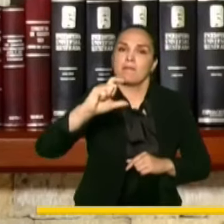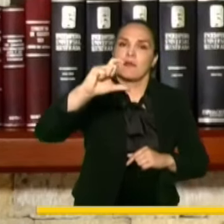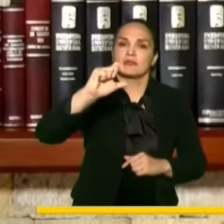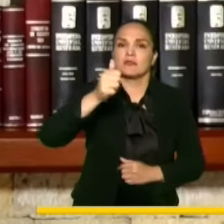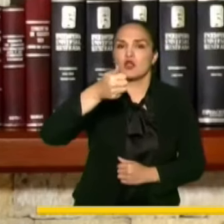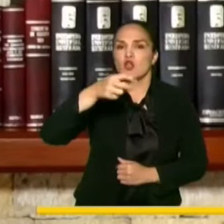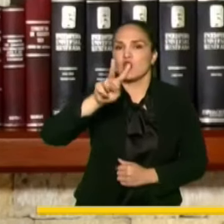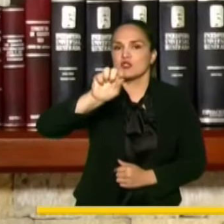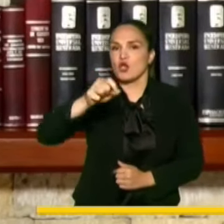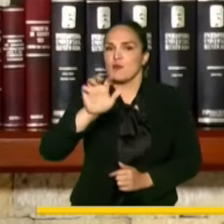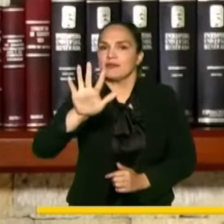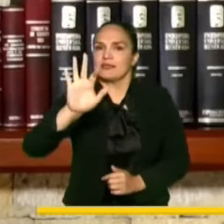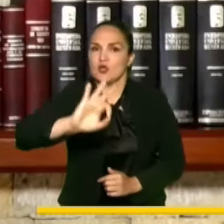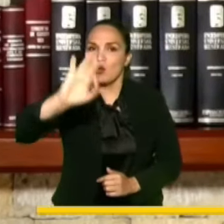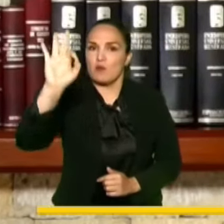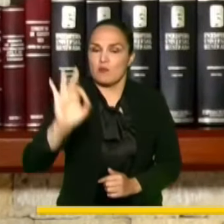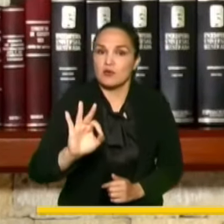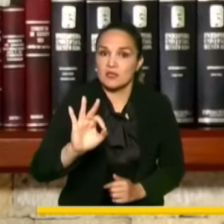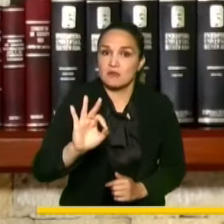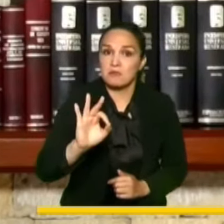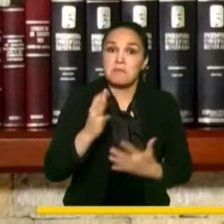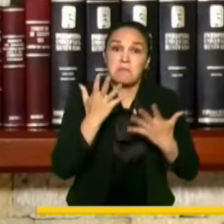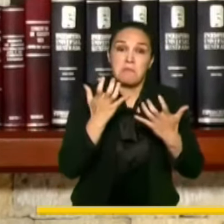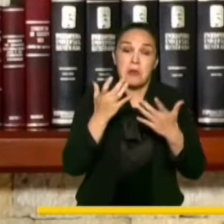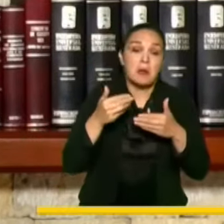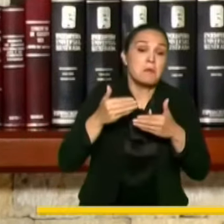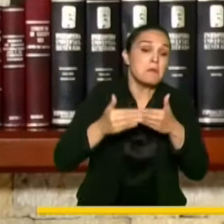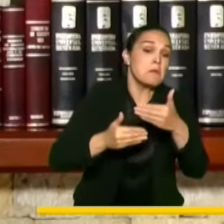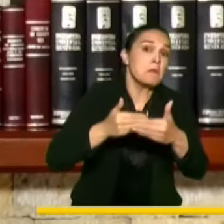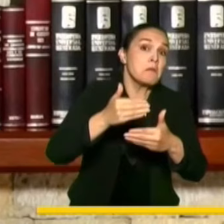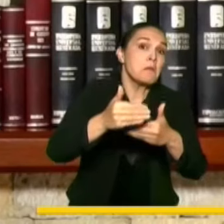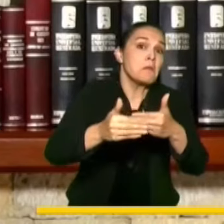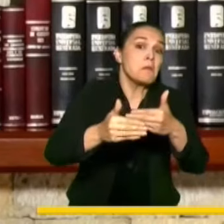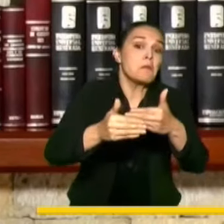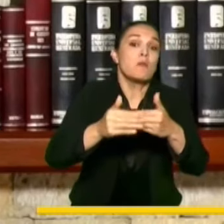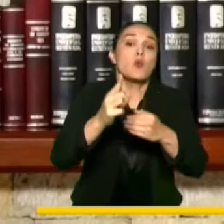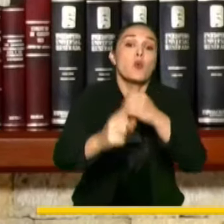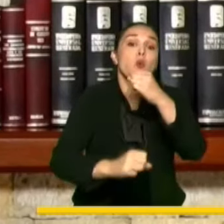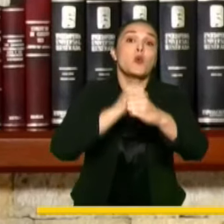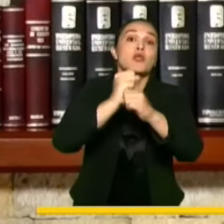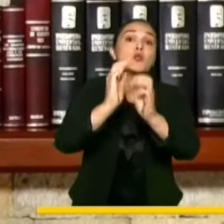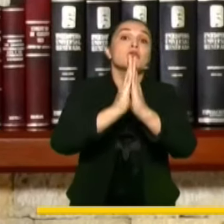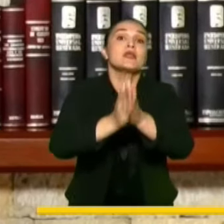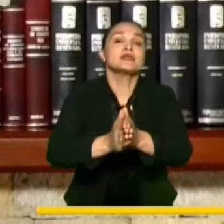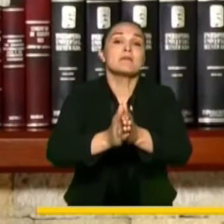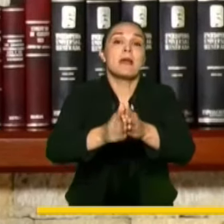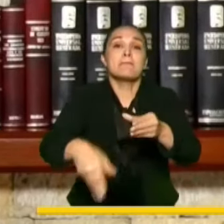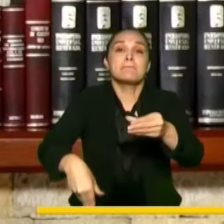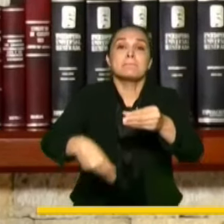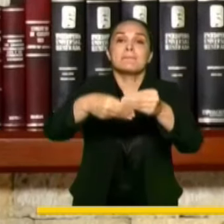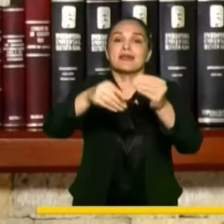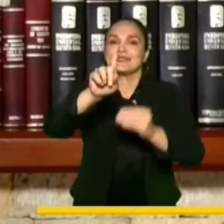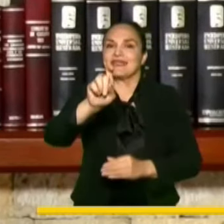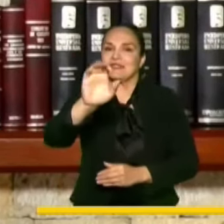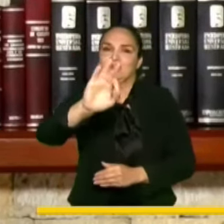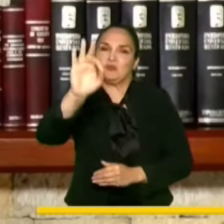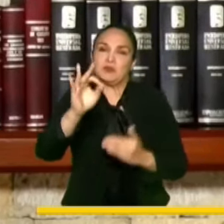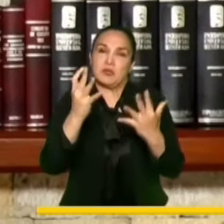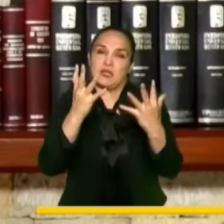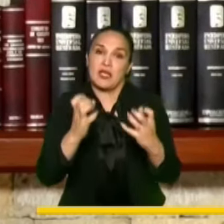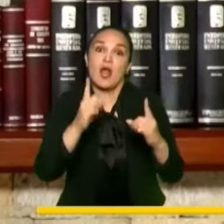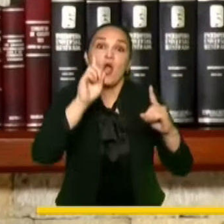12,5%. Aspiramos a final de año que gane otros 6 puntos reales, porque disminuiremos aún más